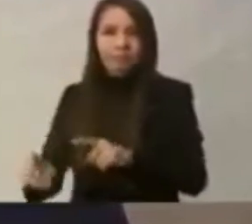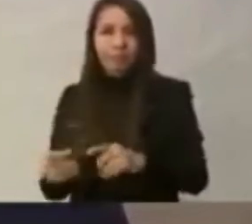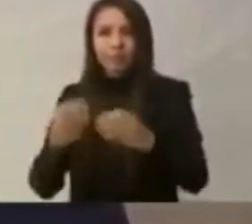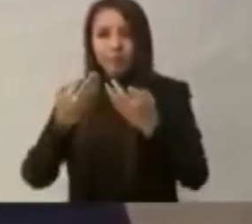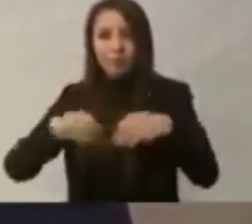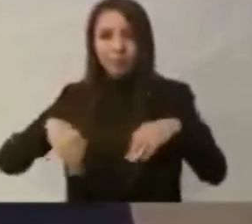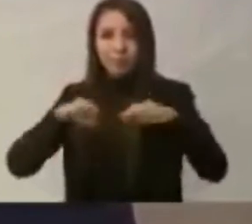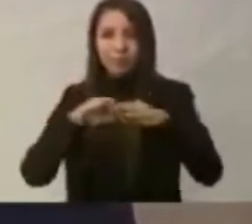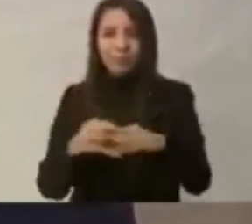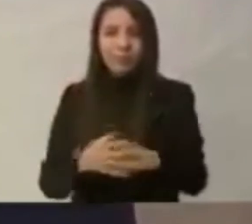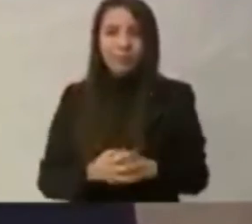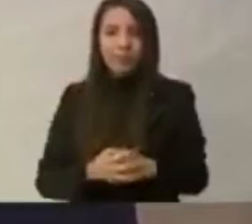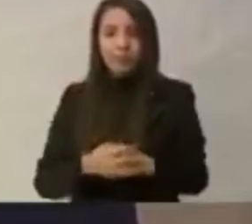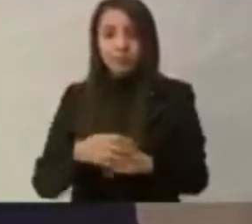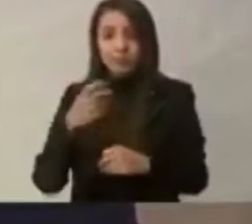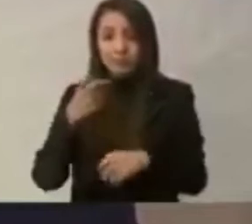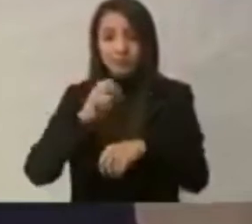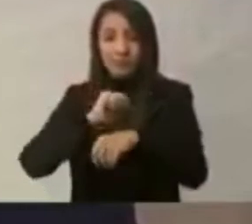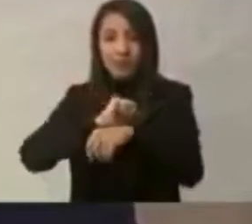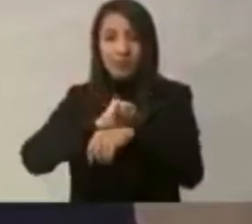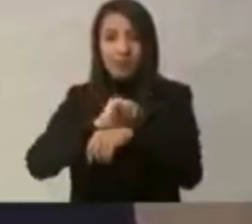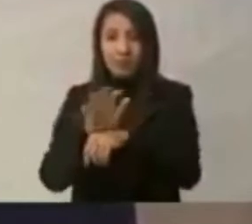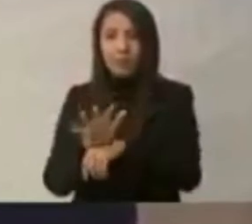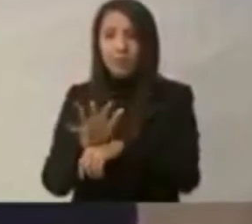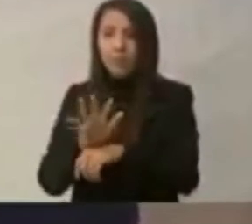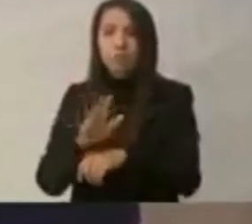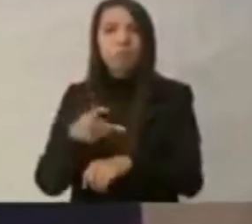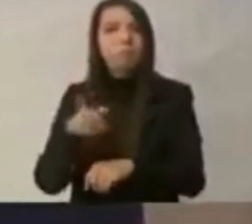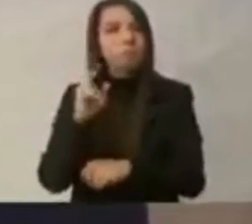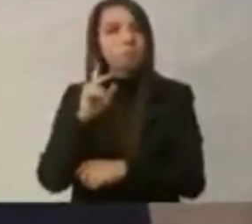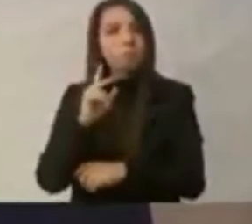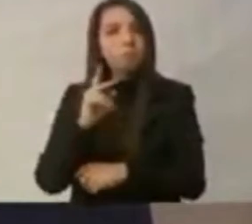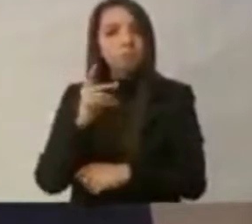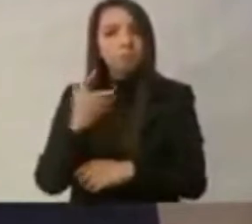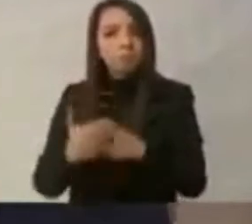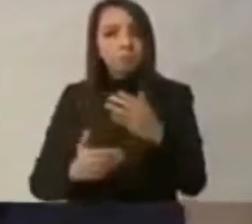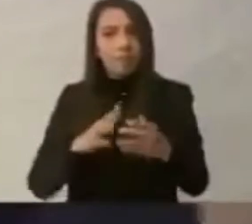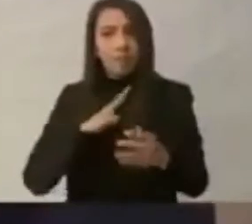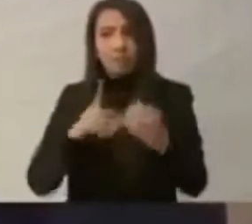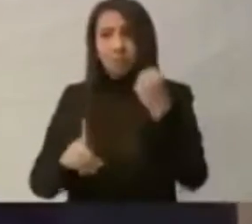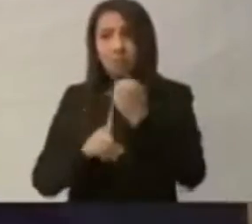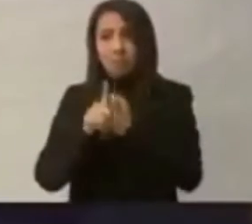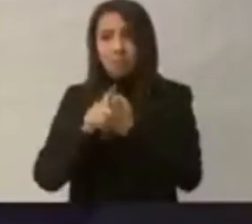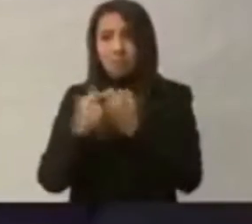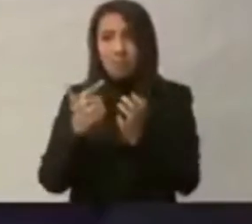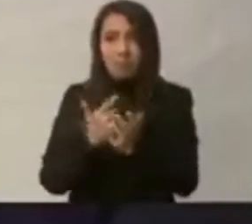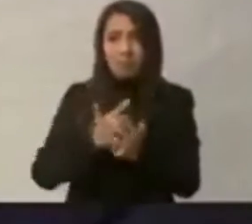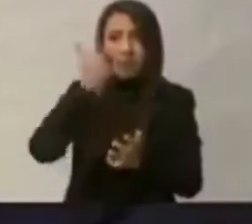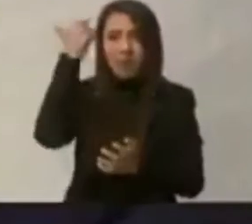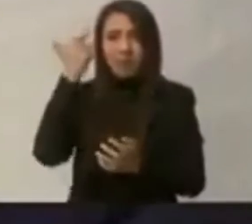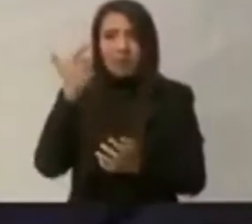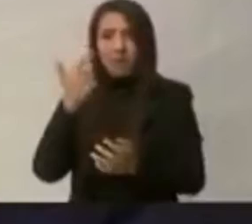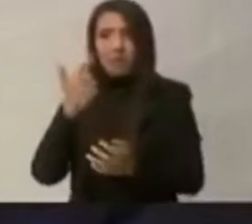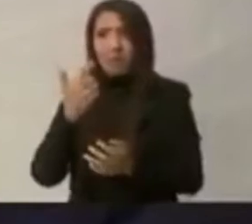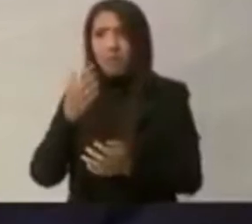A pesar de la pandemia, no tenemos una crisis de